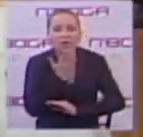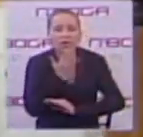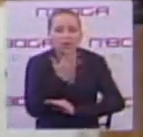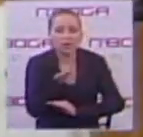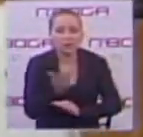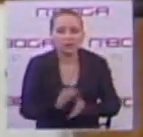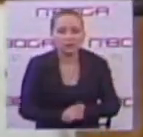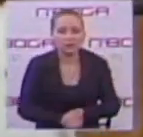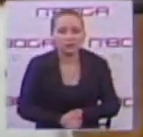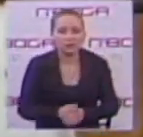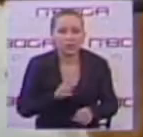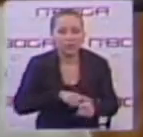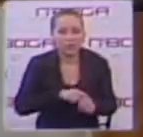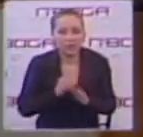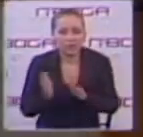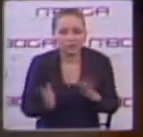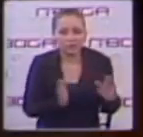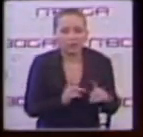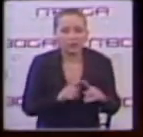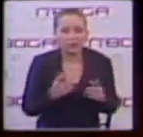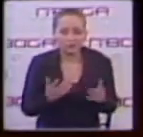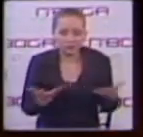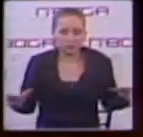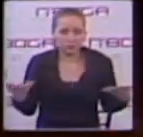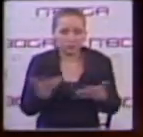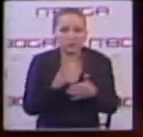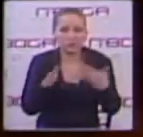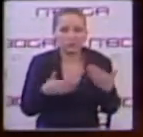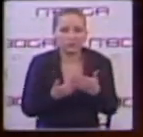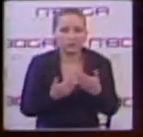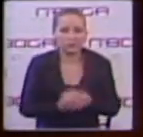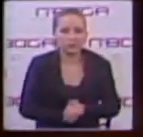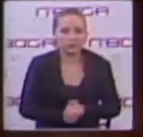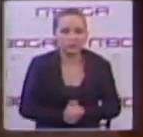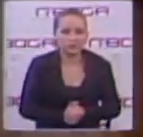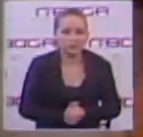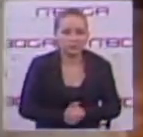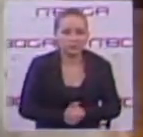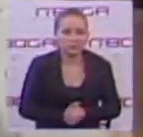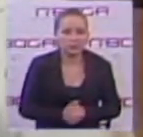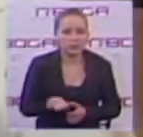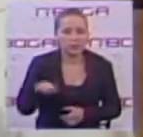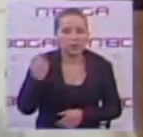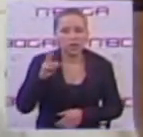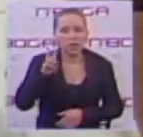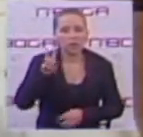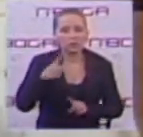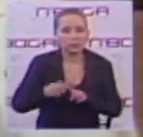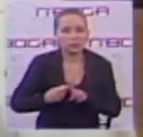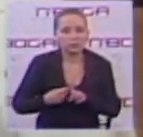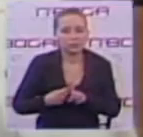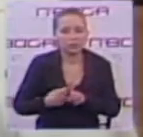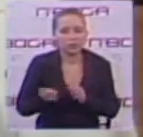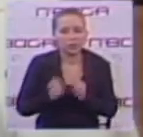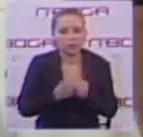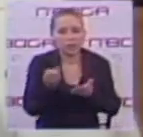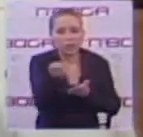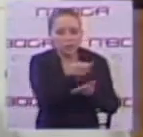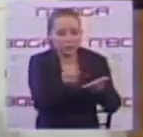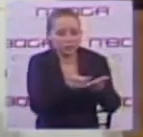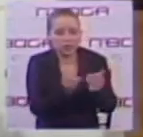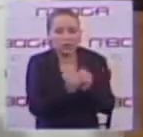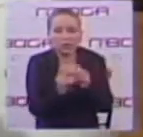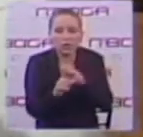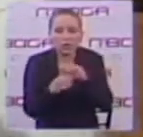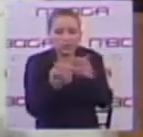en periodos. Ese fue el mix, esa fue la fusión que quisimos hacer. Estamos de hace 2 meses. Desde el dibujo, porque todo empieza con